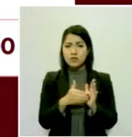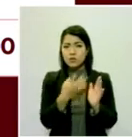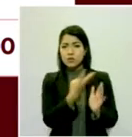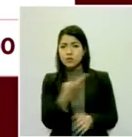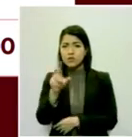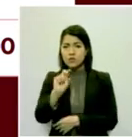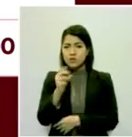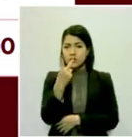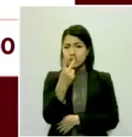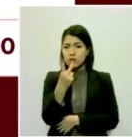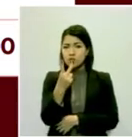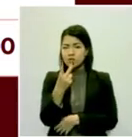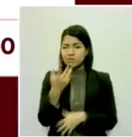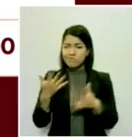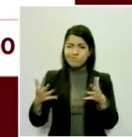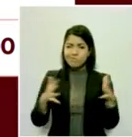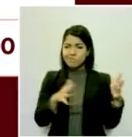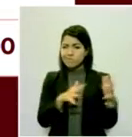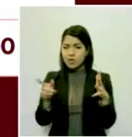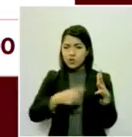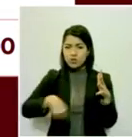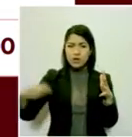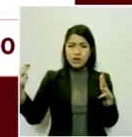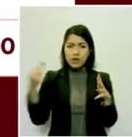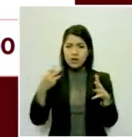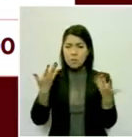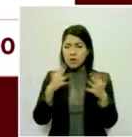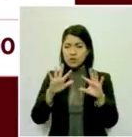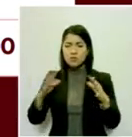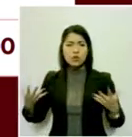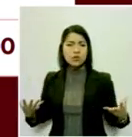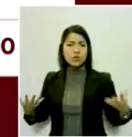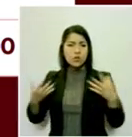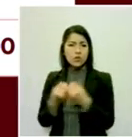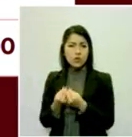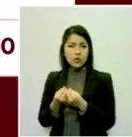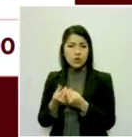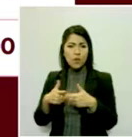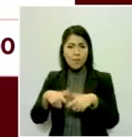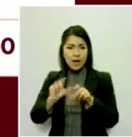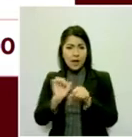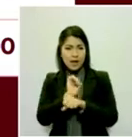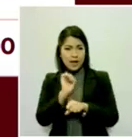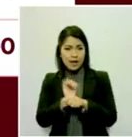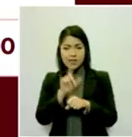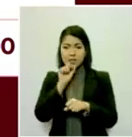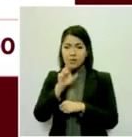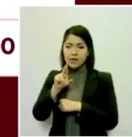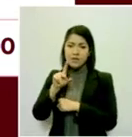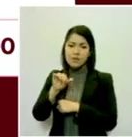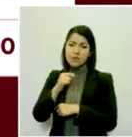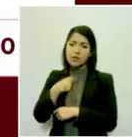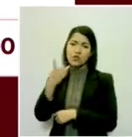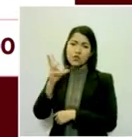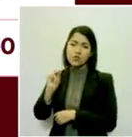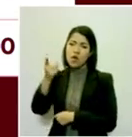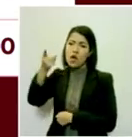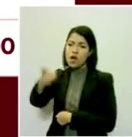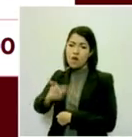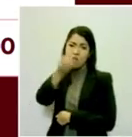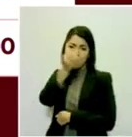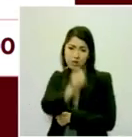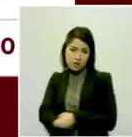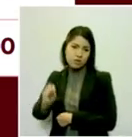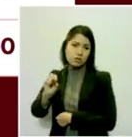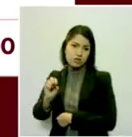916,432. En teoría, deberíamos ir de la mano el reemplacamiento con el refrendo, pero bueno, no podemos obligar al ciudadano que lo haga de esta